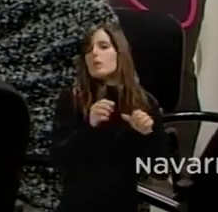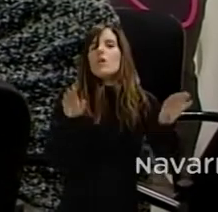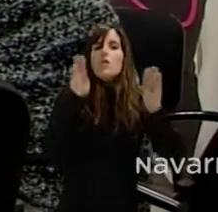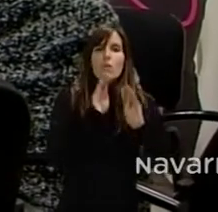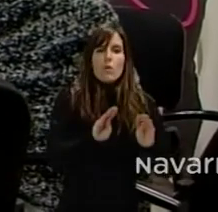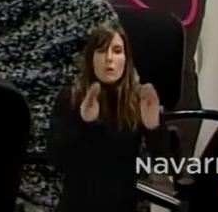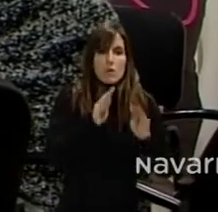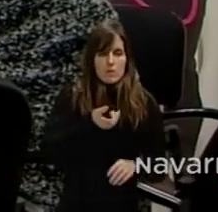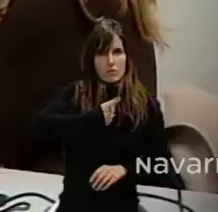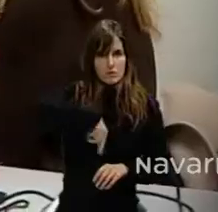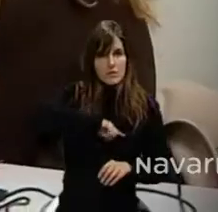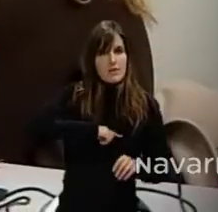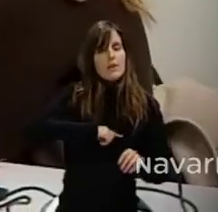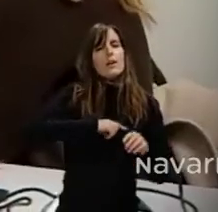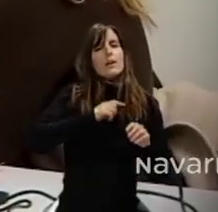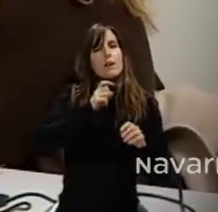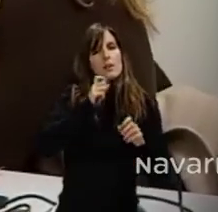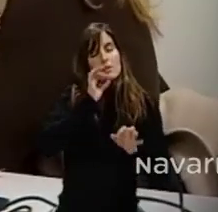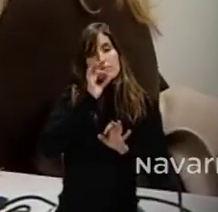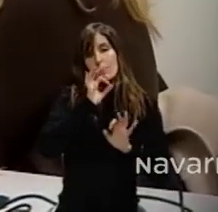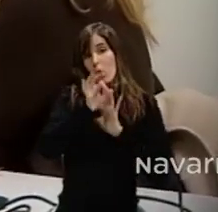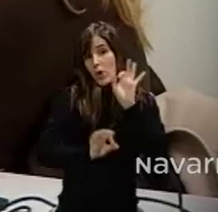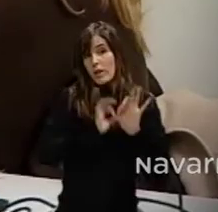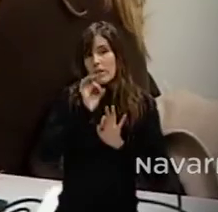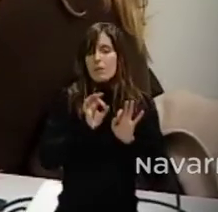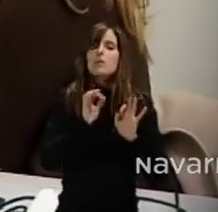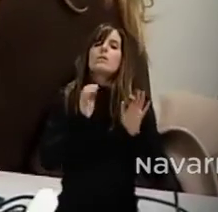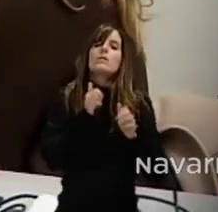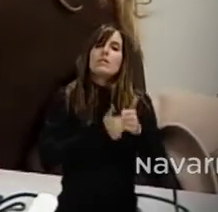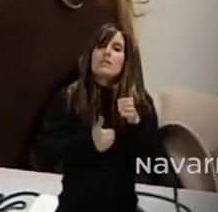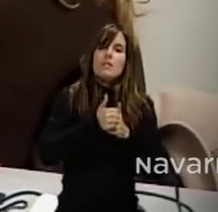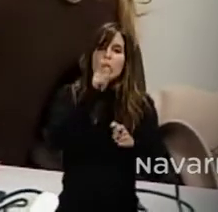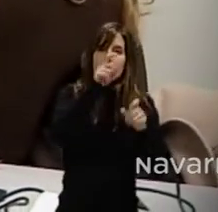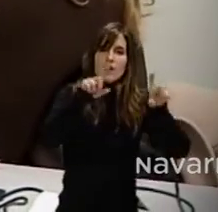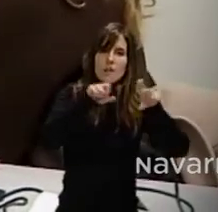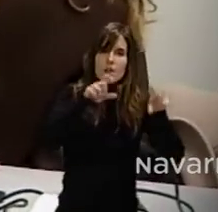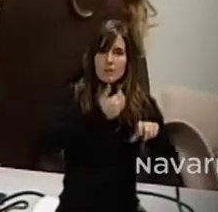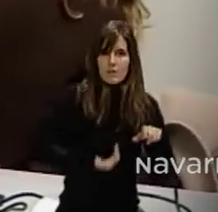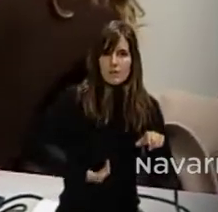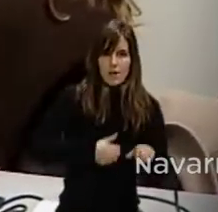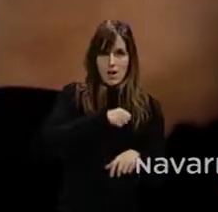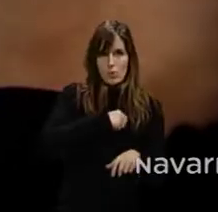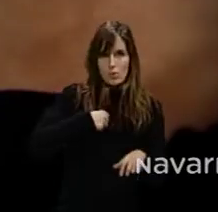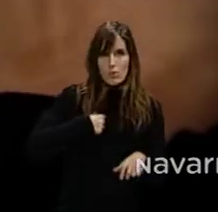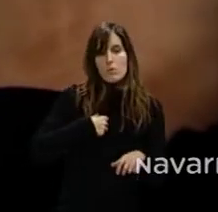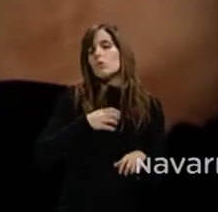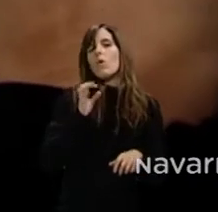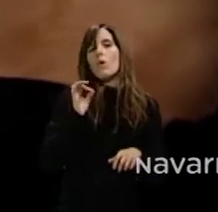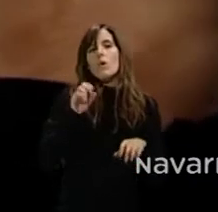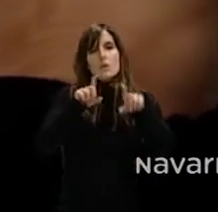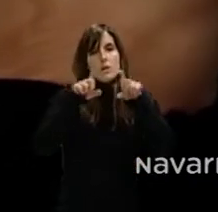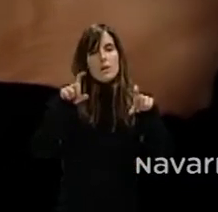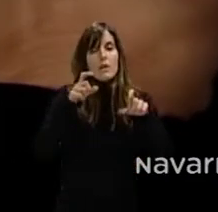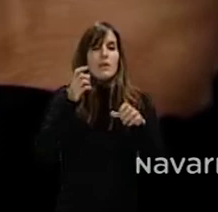que organizamos preferentemente para nuestros empresarios autónomos y trabajadores por